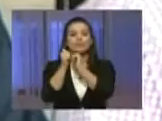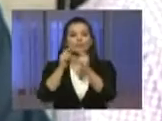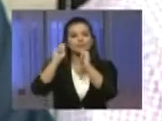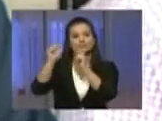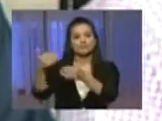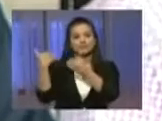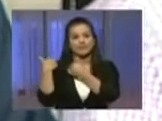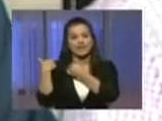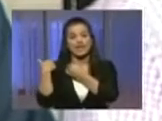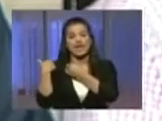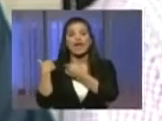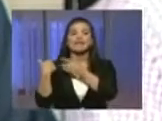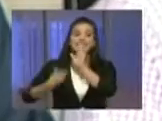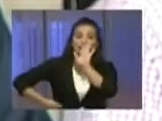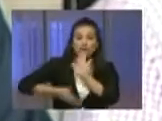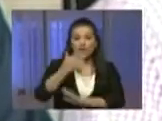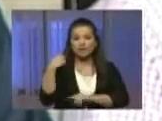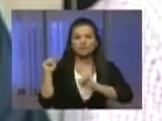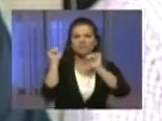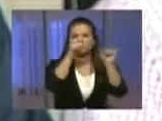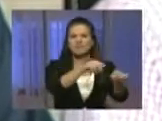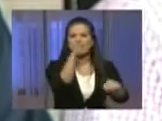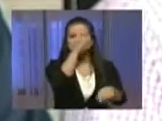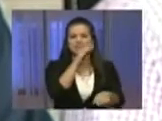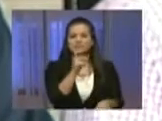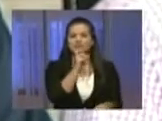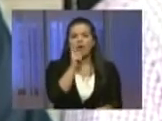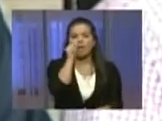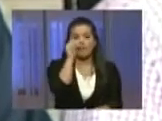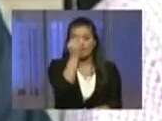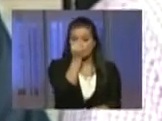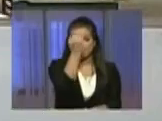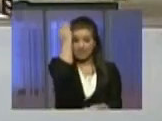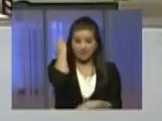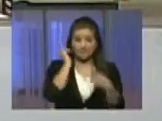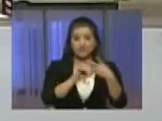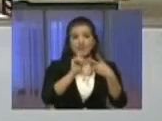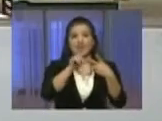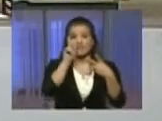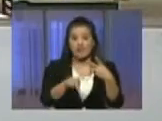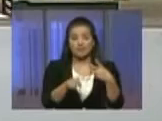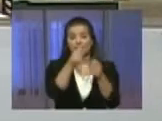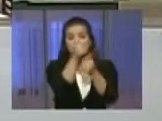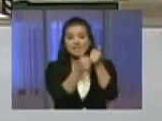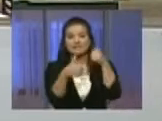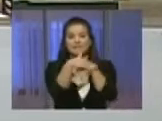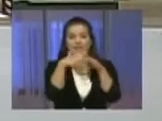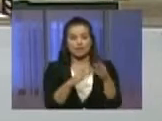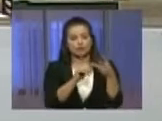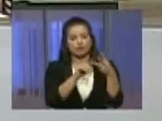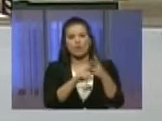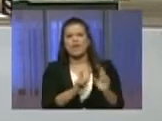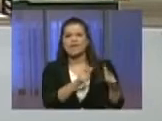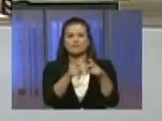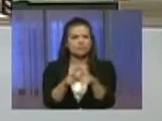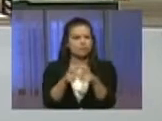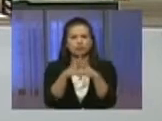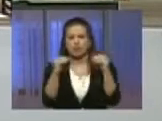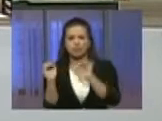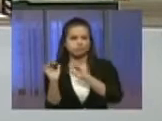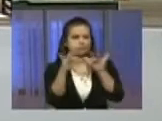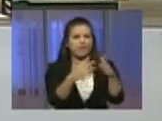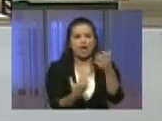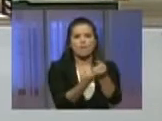se fueron para allá Melvin Maldonado todo los viceministros todos los equipos acompañar al comité olímpico